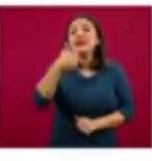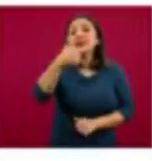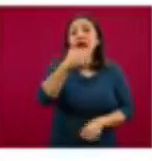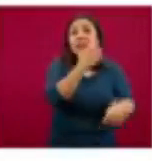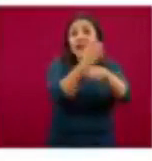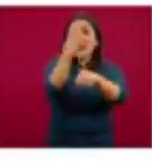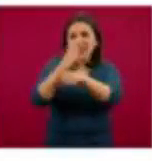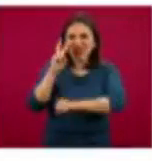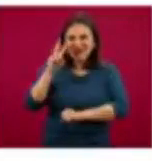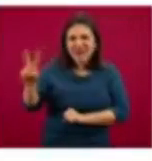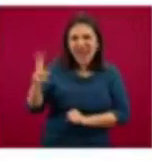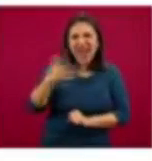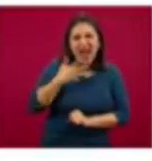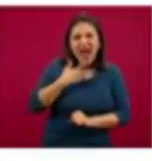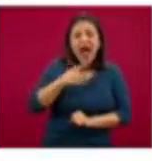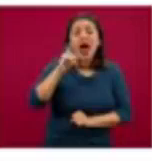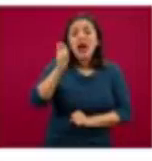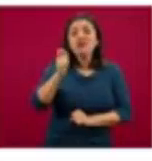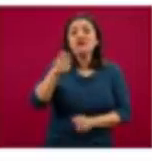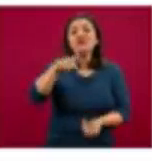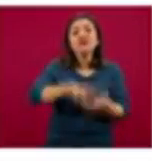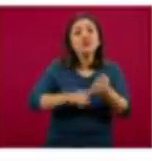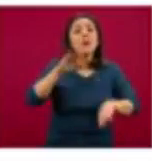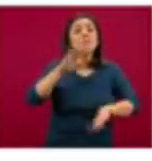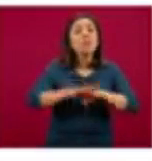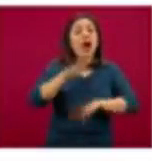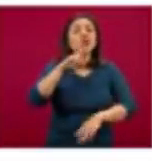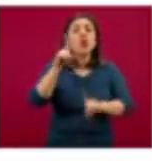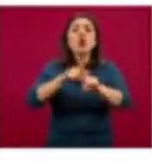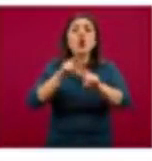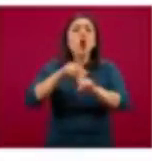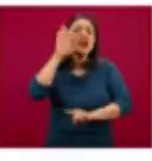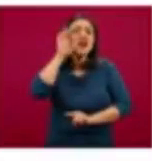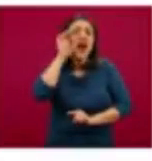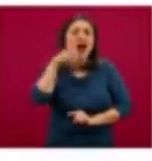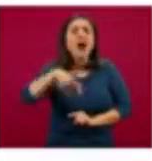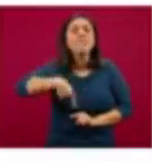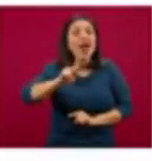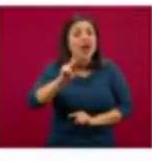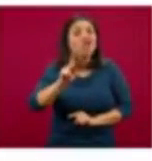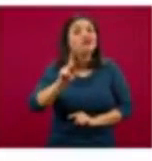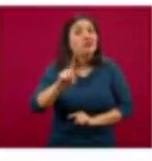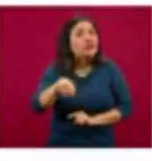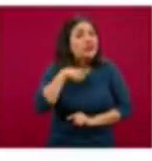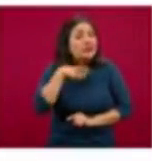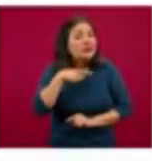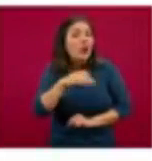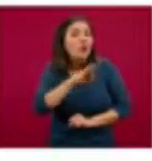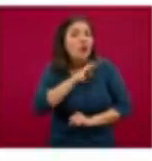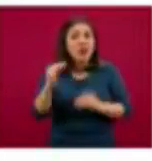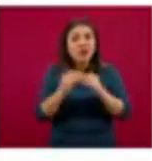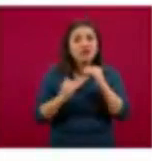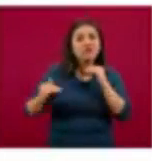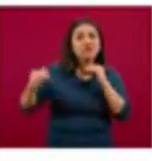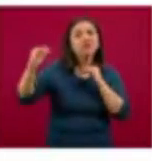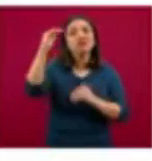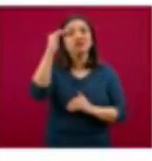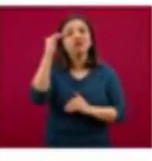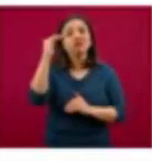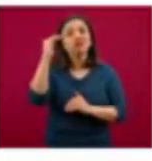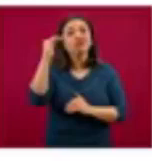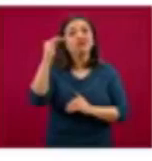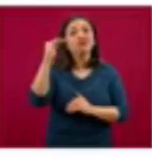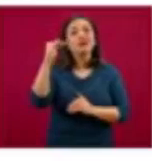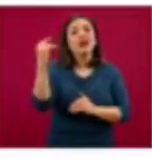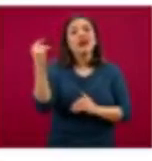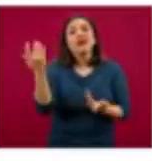entidades federativas, que son las que están en nivel naranja, pero con un nivel mucho más alto dentro del